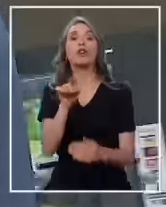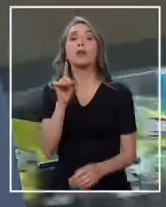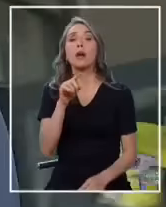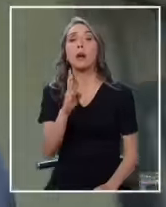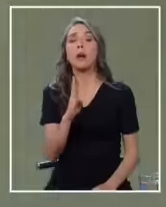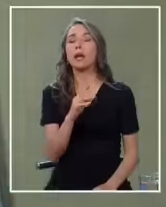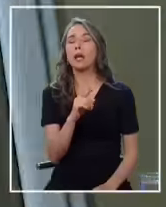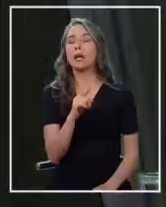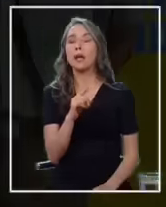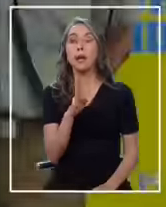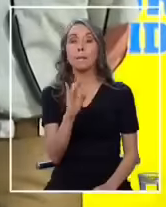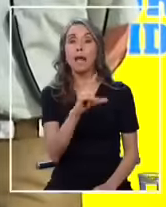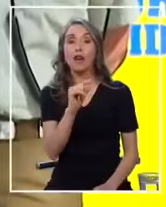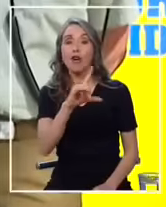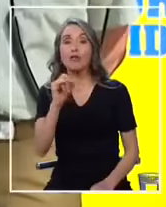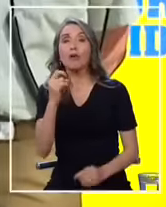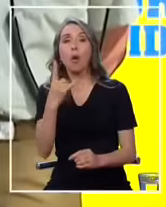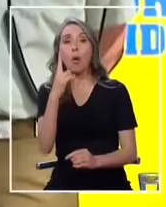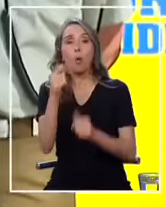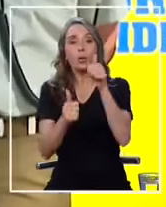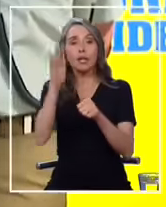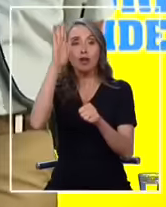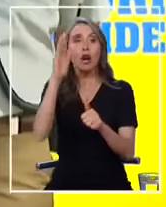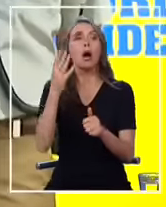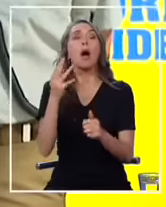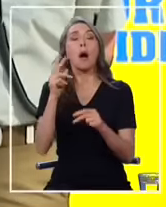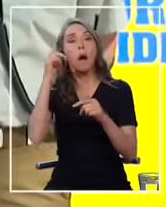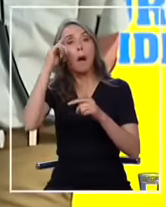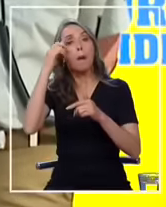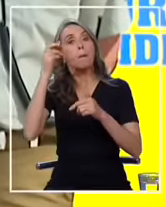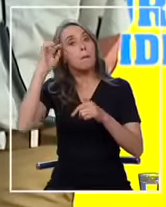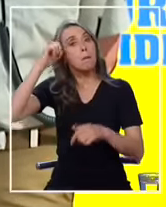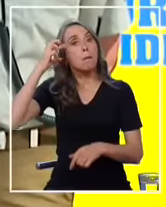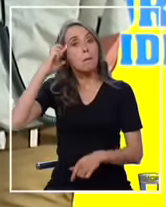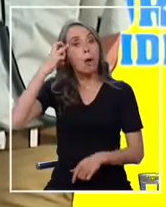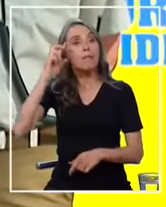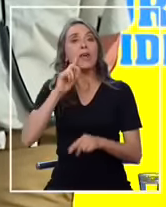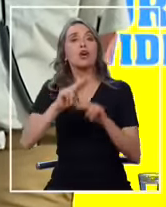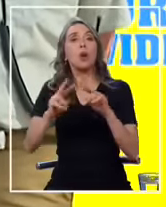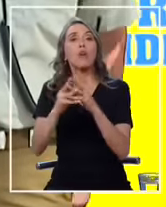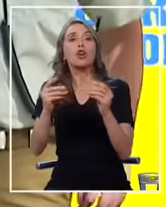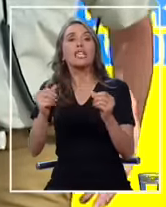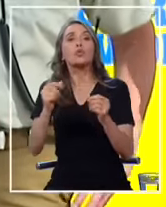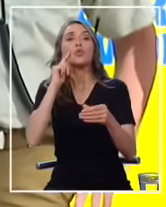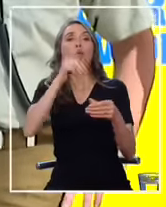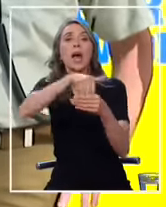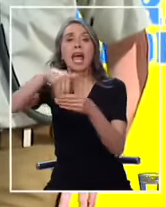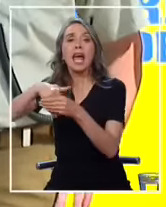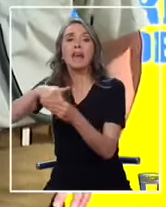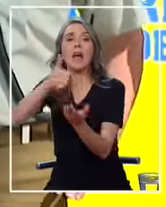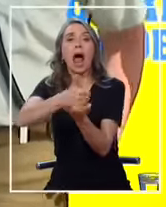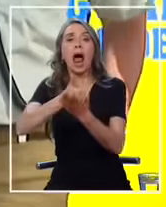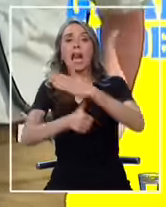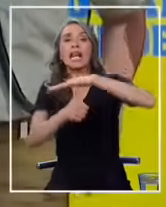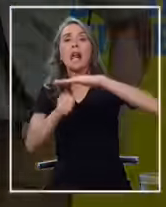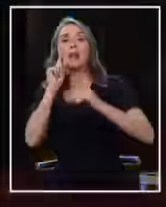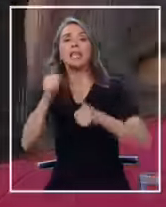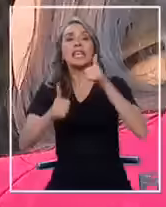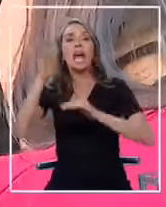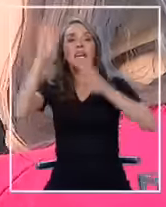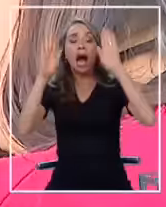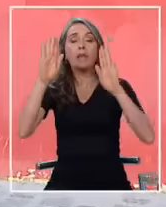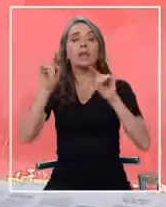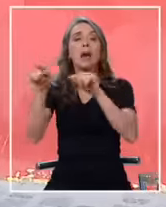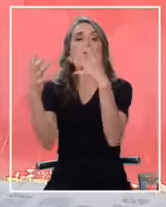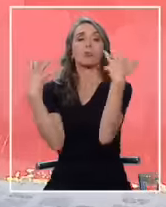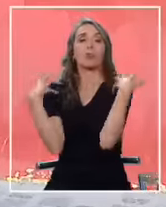del sector. ¿Cómo se resuelve el tema en Providencia o en cualquier otra comuna de Chile? Es algo que compete a los partidos, no a mí. La